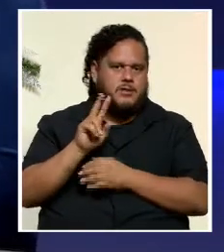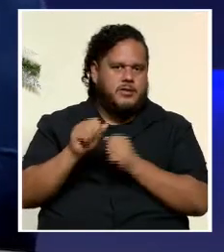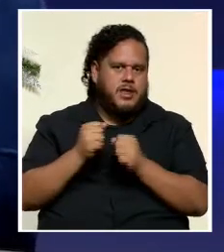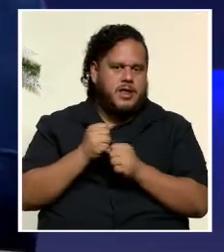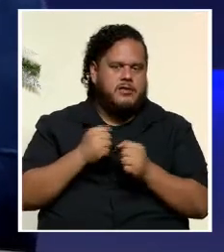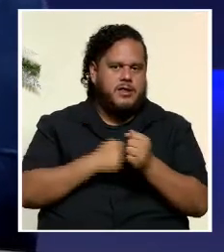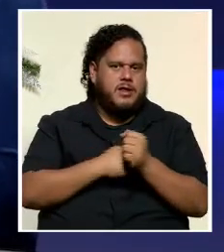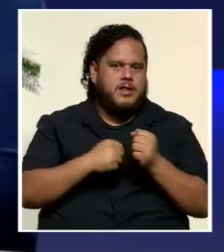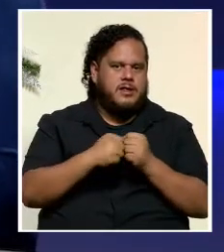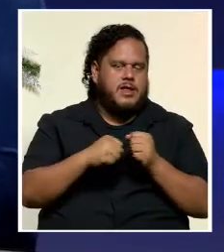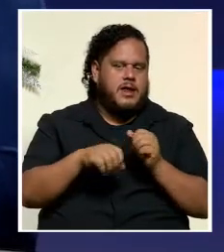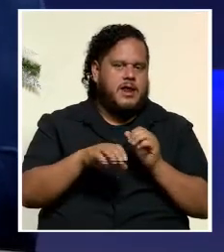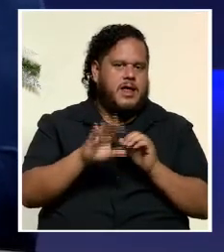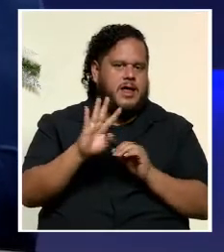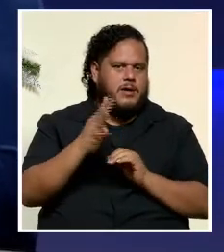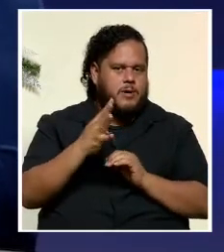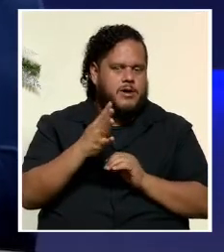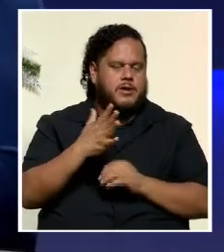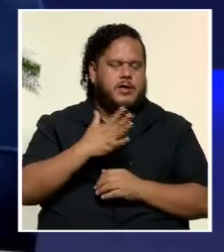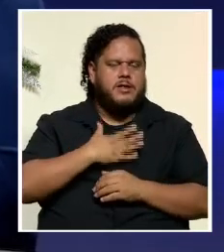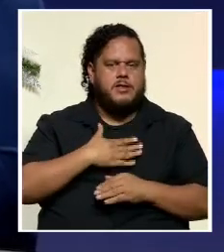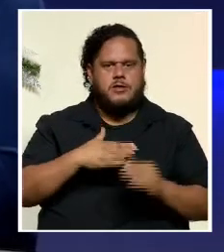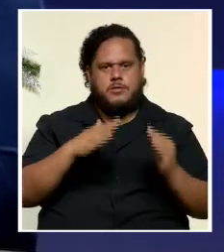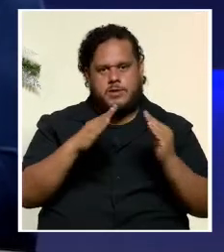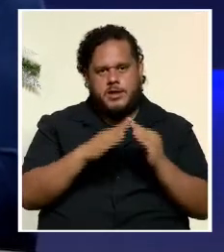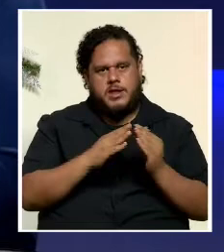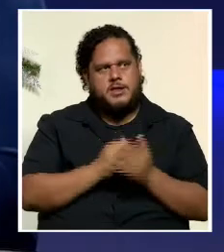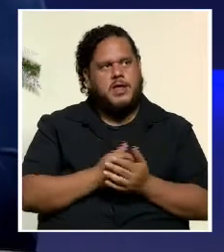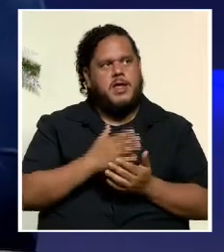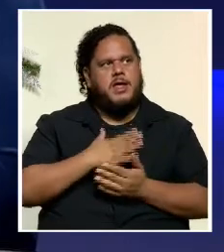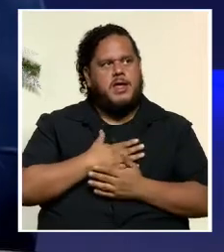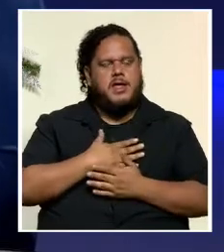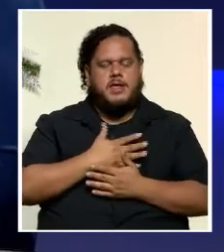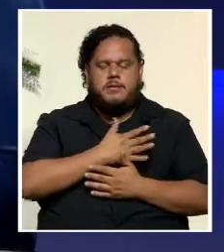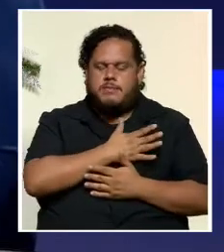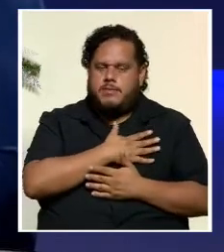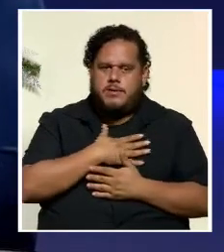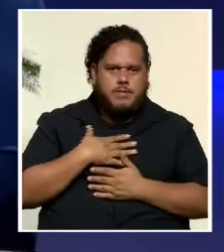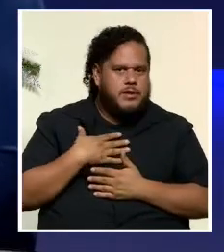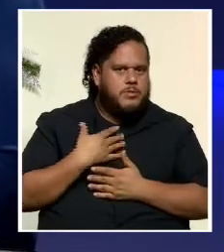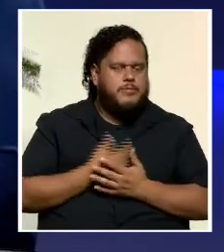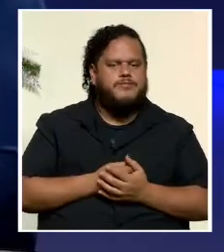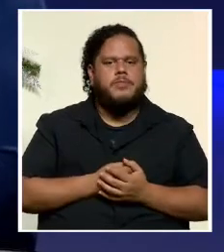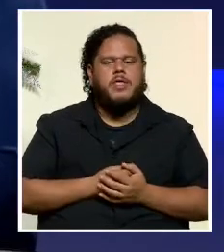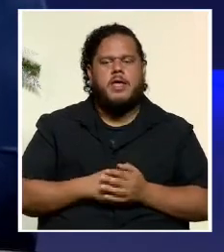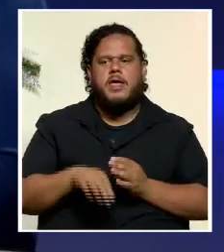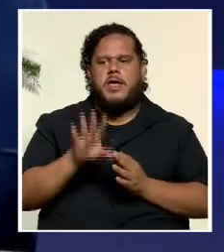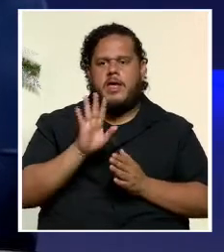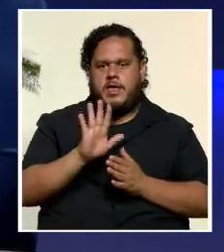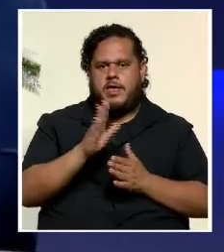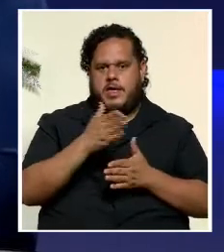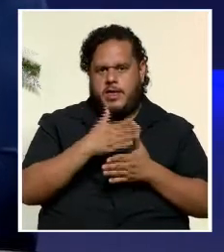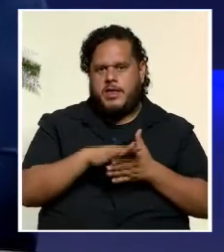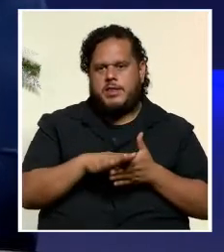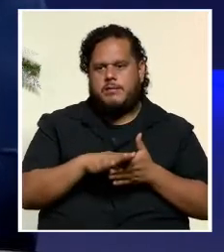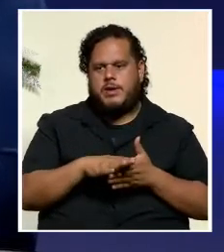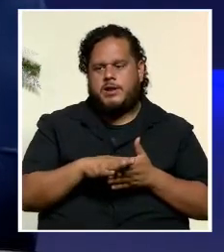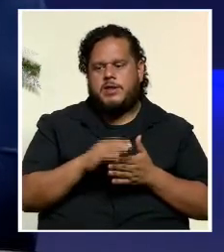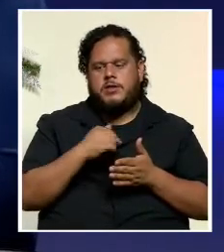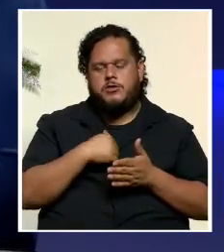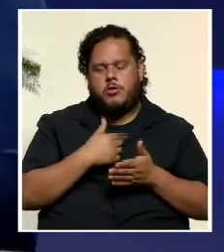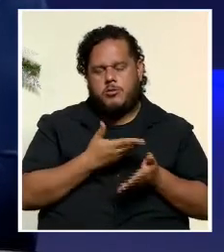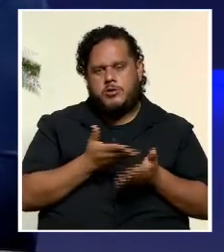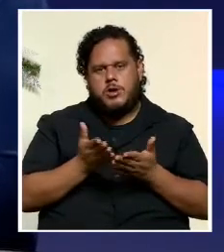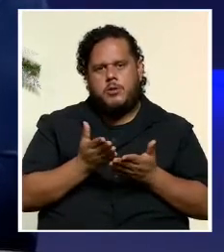Sala Constitucional, que ha sido mi casa y mi pasión. Y esa parte, digamos, sí llevo como